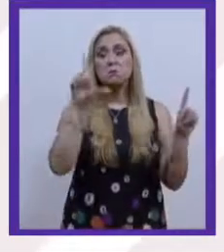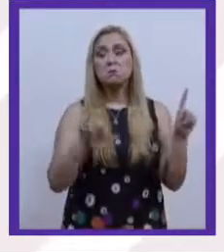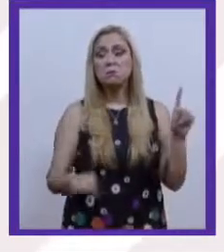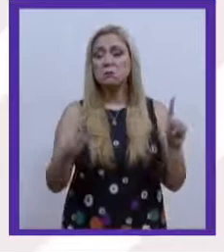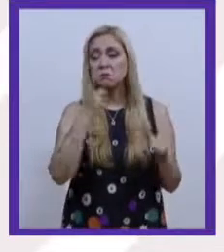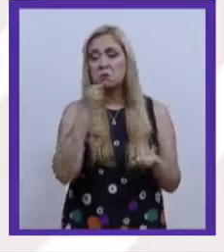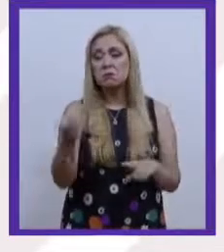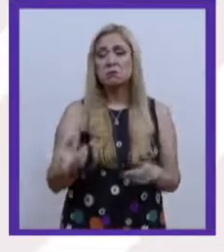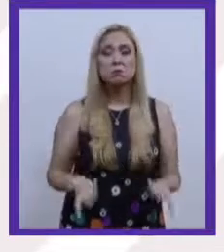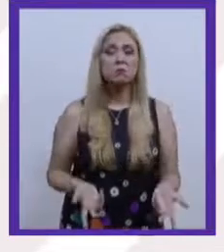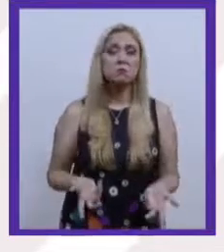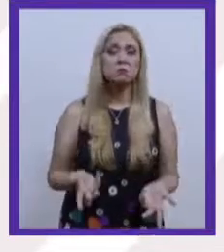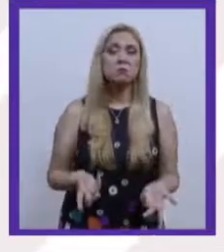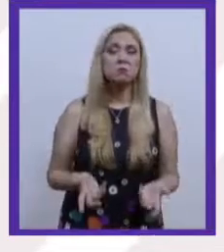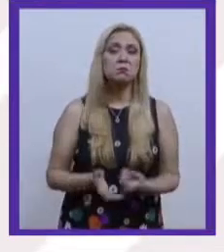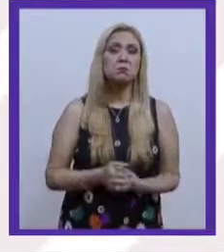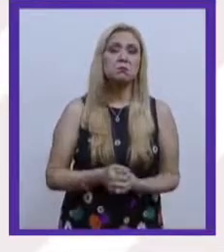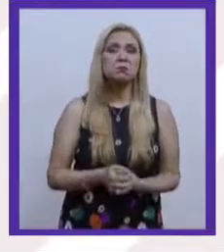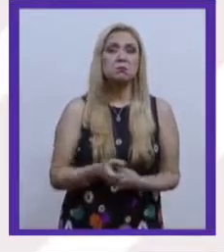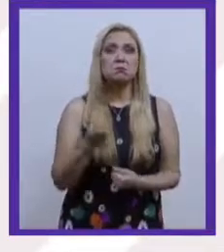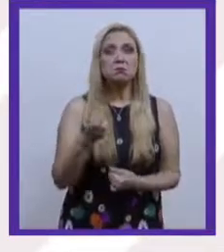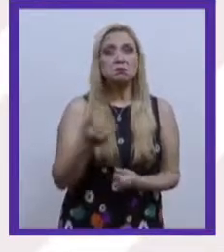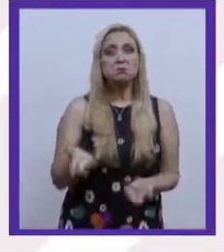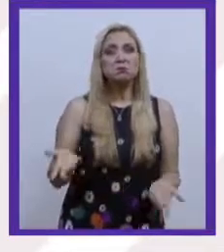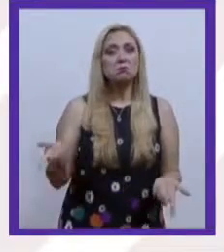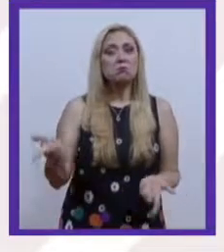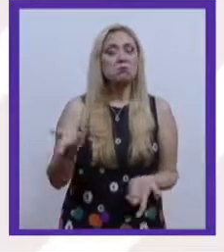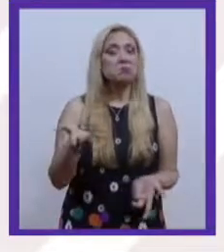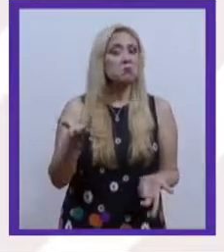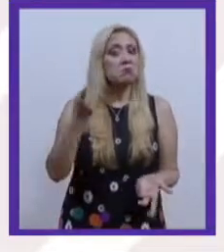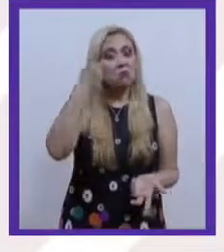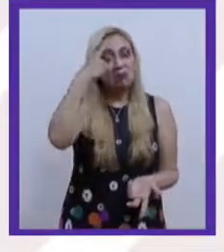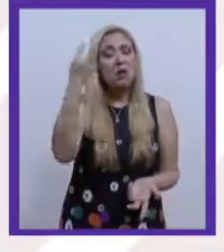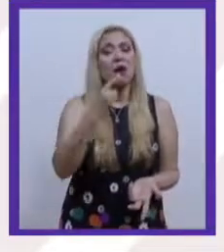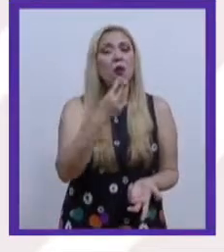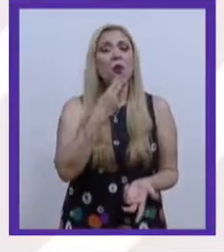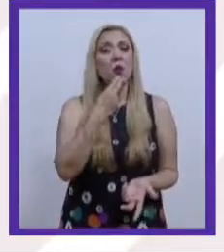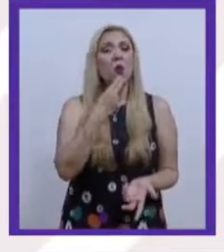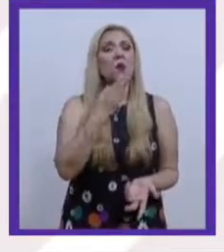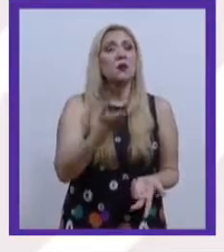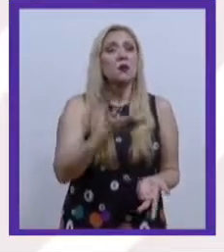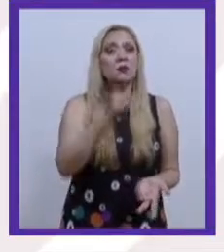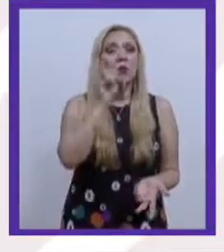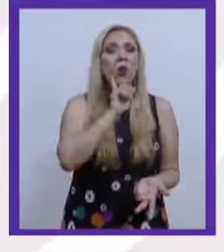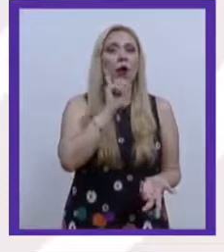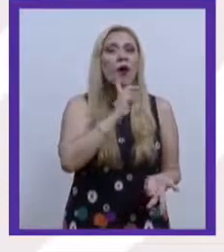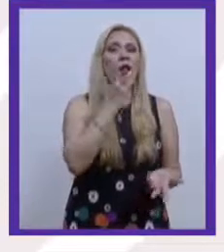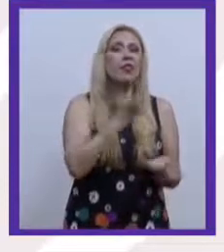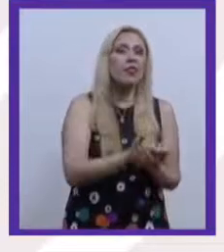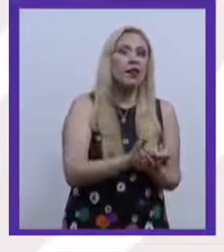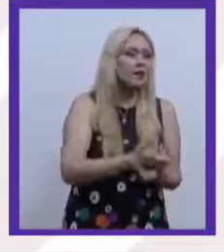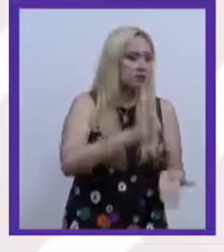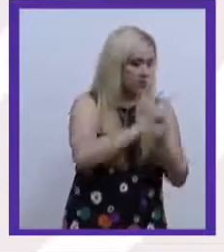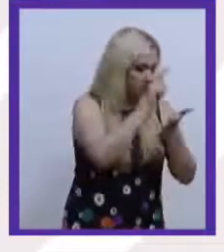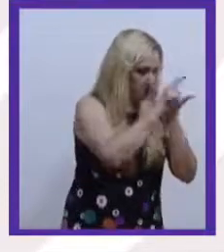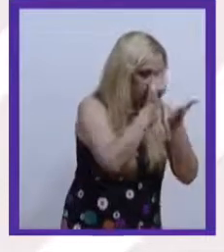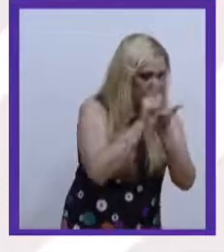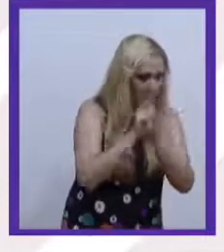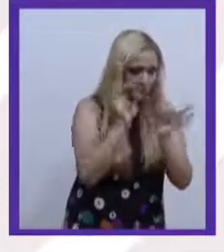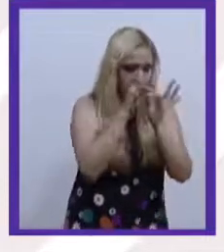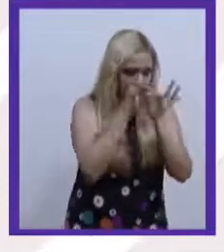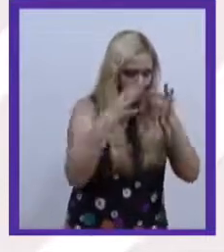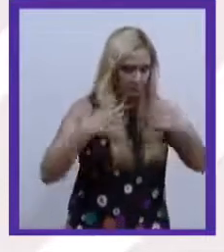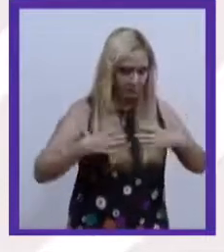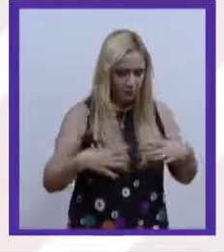además refleja una simetría justamente en para qué ocupan las mujeres el tiempo libre y en qué ocupan los hombres